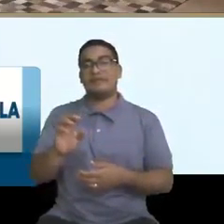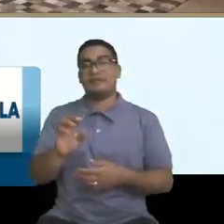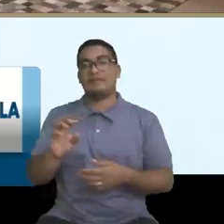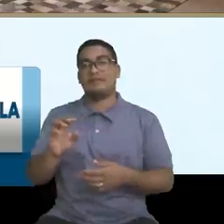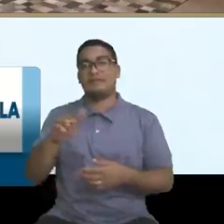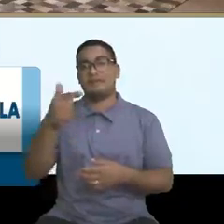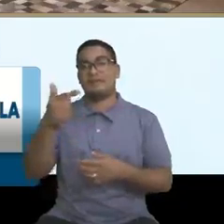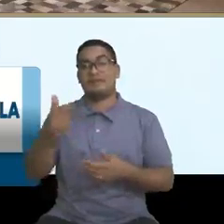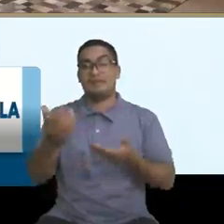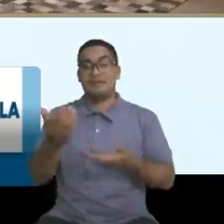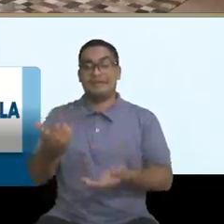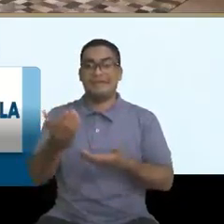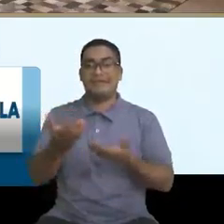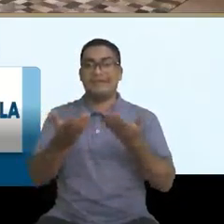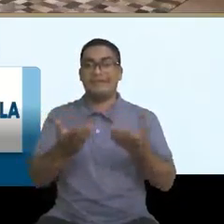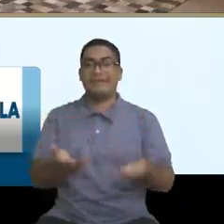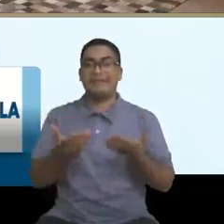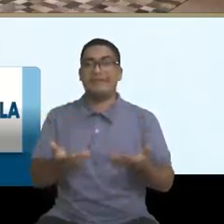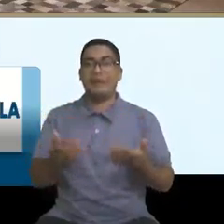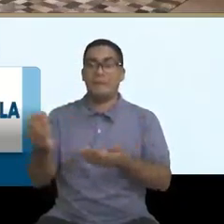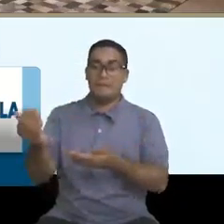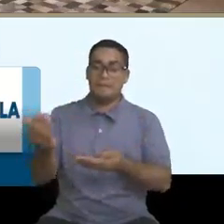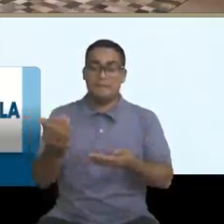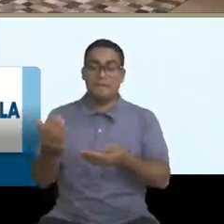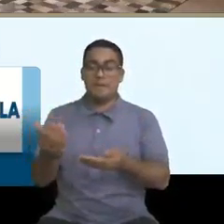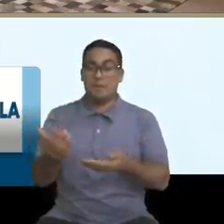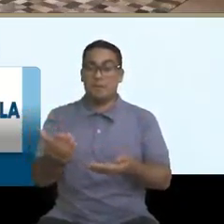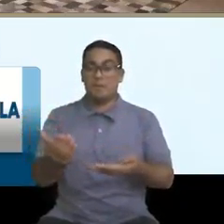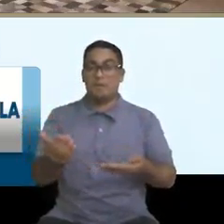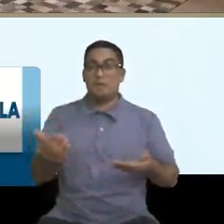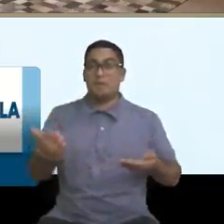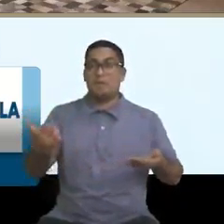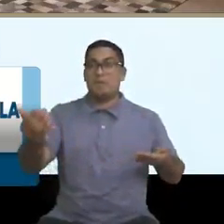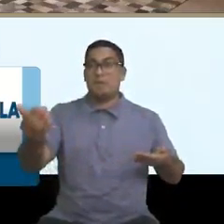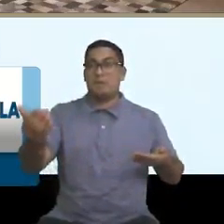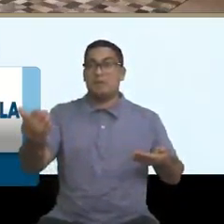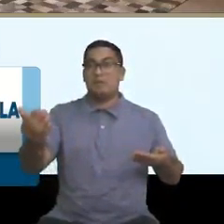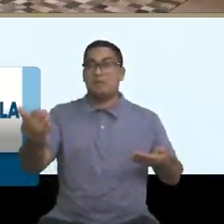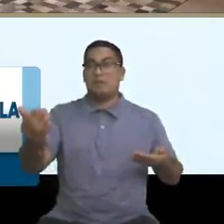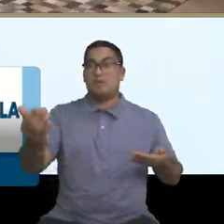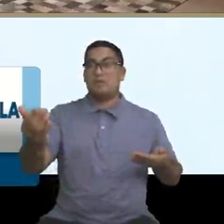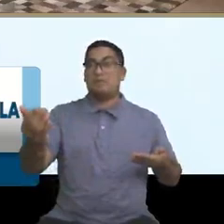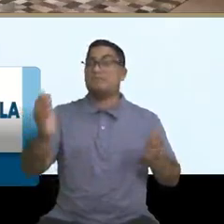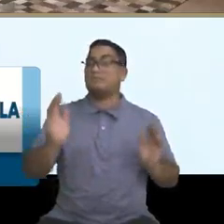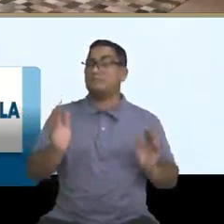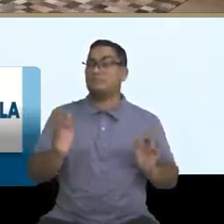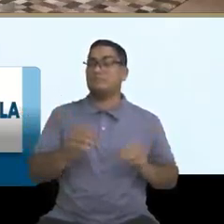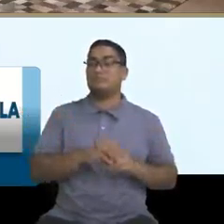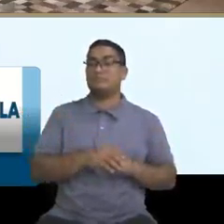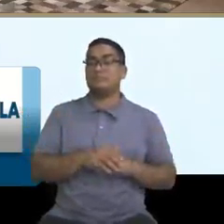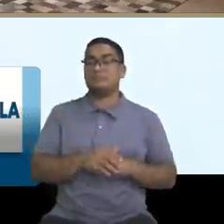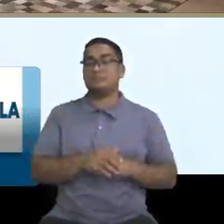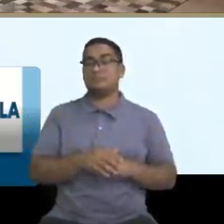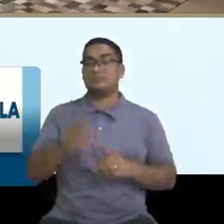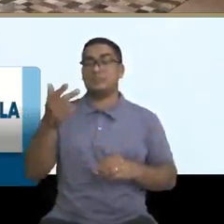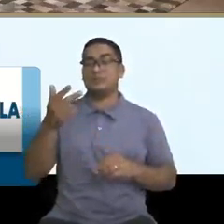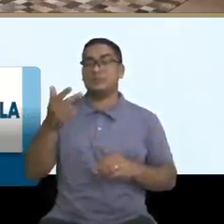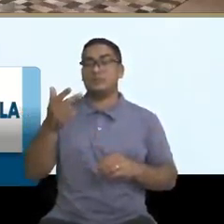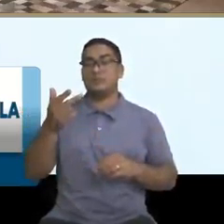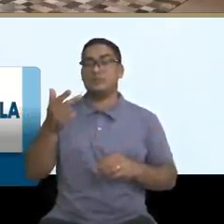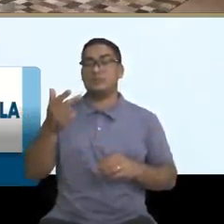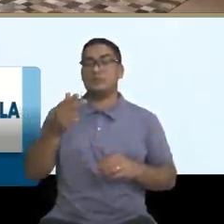Todos pero tenemos ¿cuál es el mismo estándar? Desarrollo. ¿De qué el estándar 8 kilos, 8 72 kilos. Centímetros. ¿Tan? Cuando nacen 3